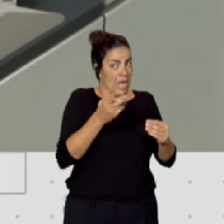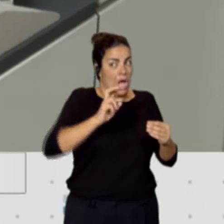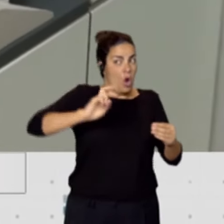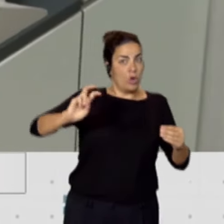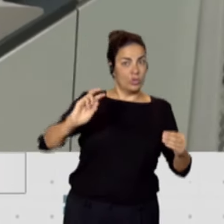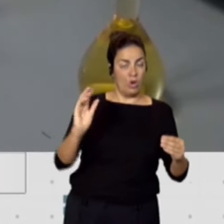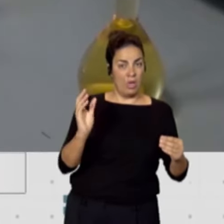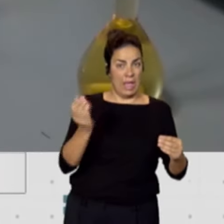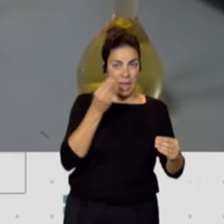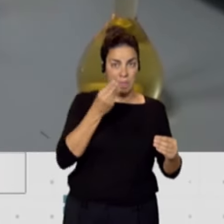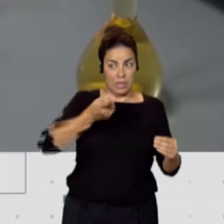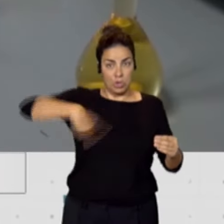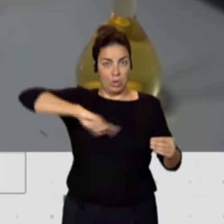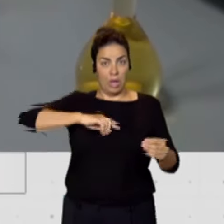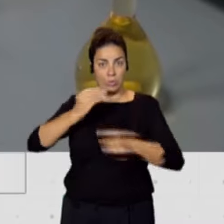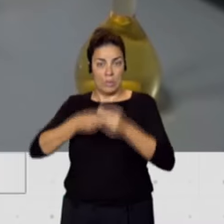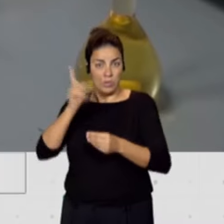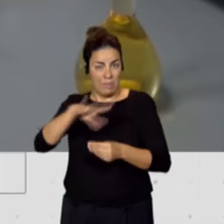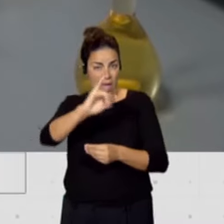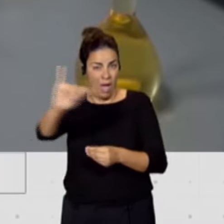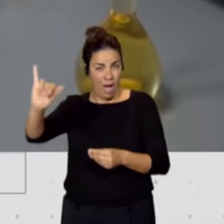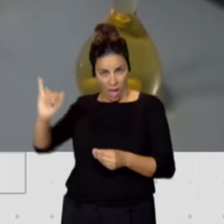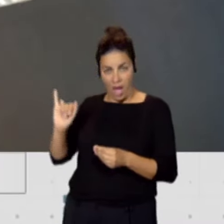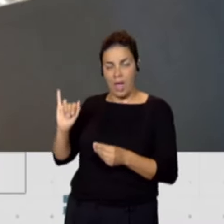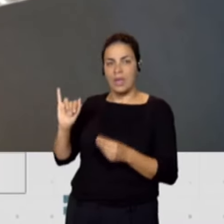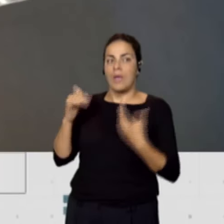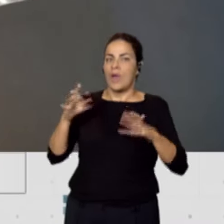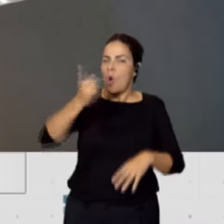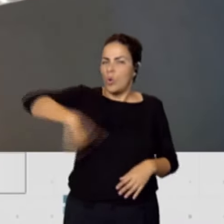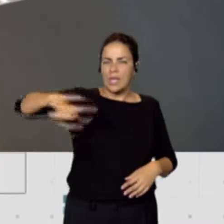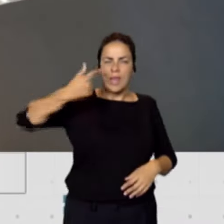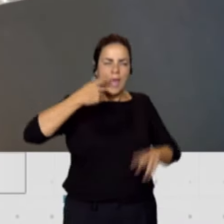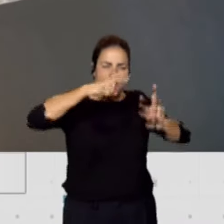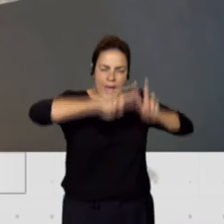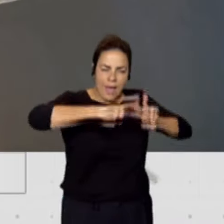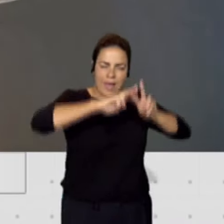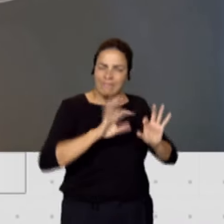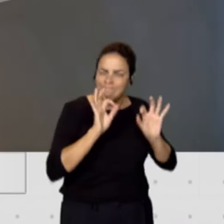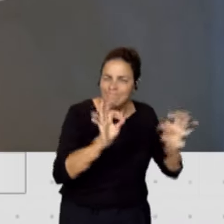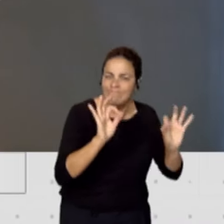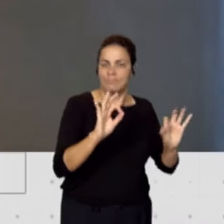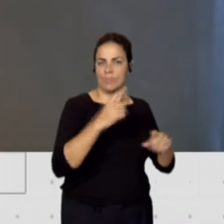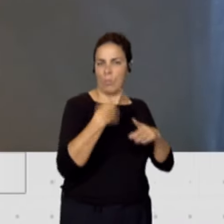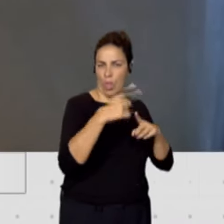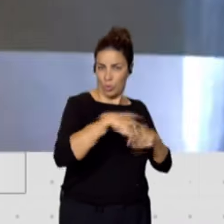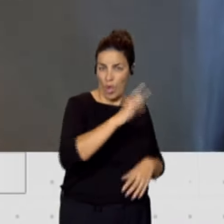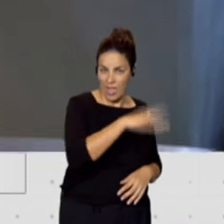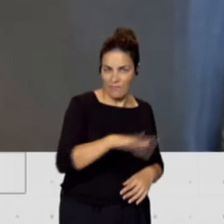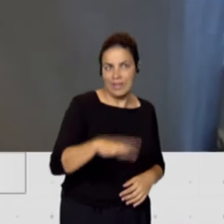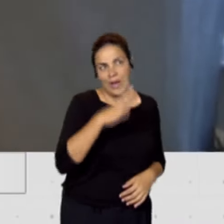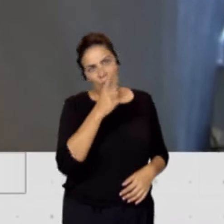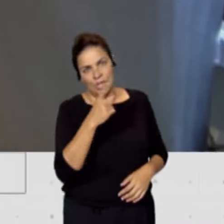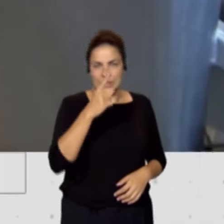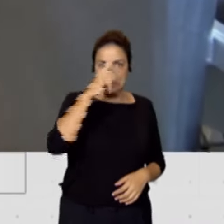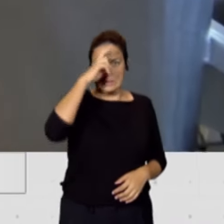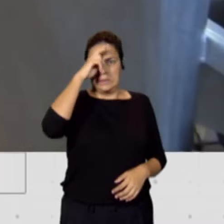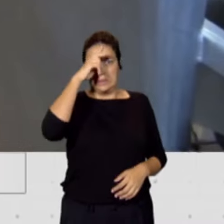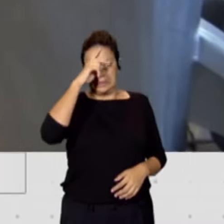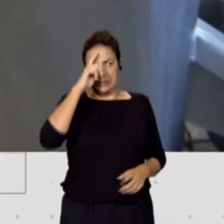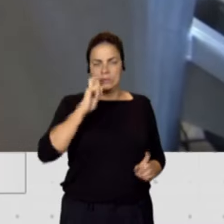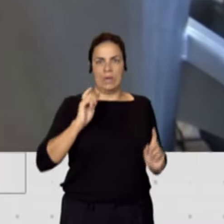alimentos que consumimos Lo que pasa que ustedes han investigado específicamente estos productos infantiles y por eso está cierta preocupación Esa alarma que se